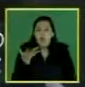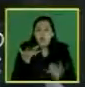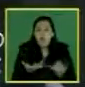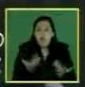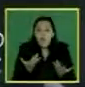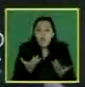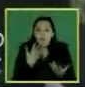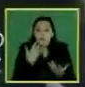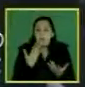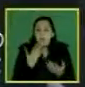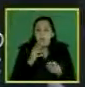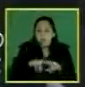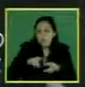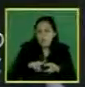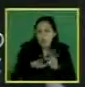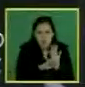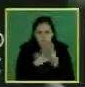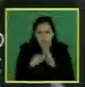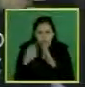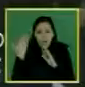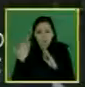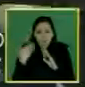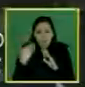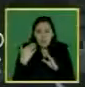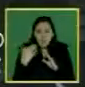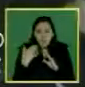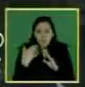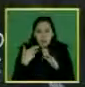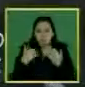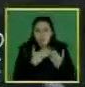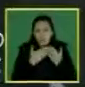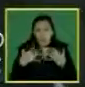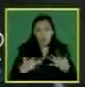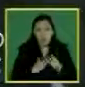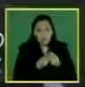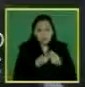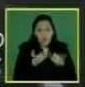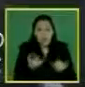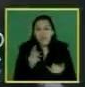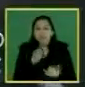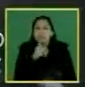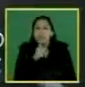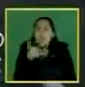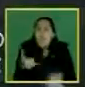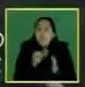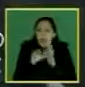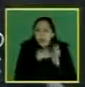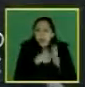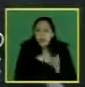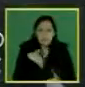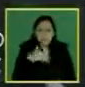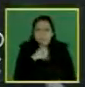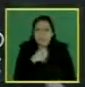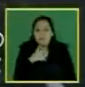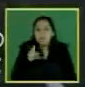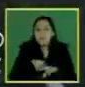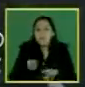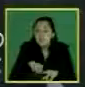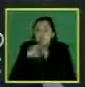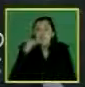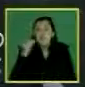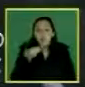siendo delincuentes los muchachitos que se formaron con nosotros, esos no son los delincuentes ahorita. Los delincuentes ahorita son los niños y